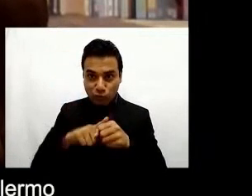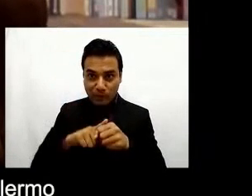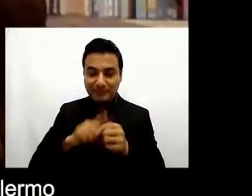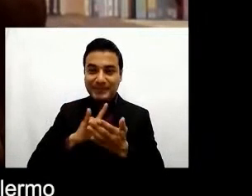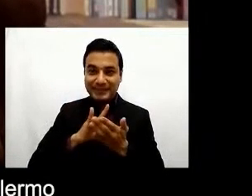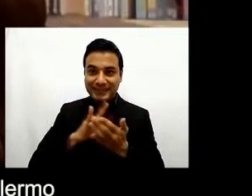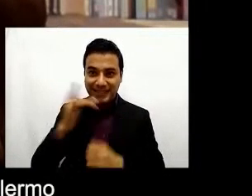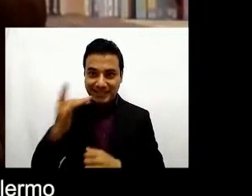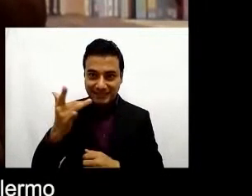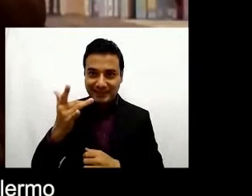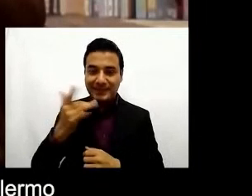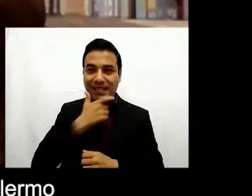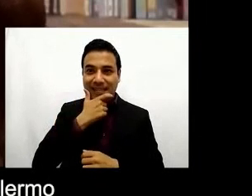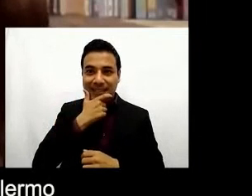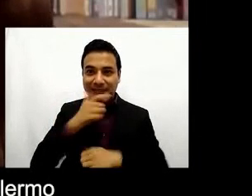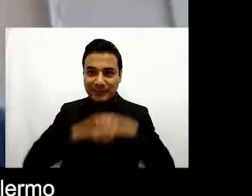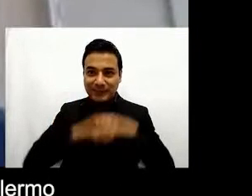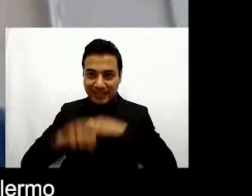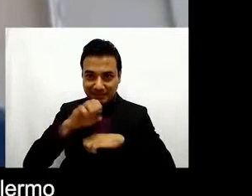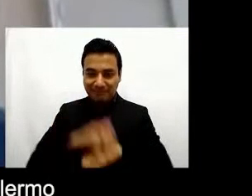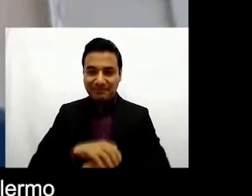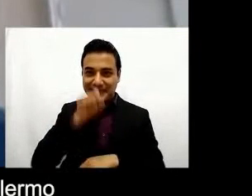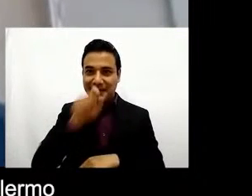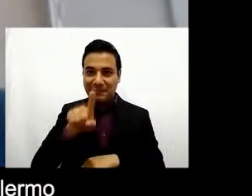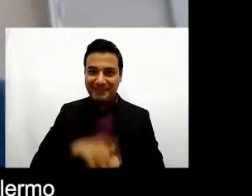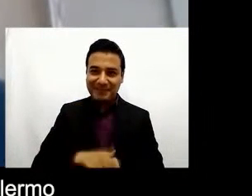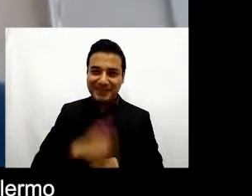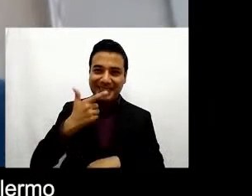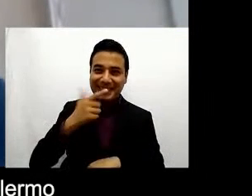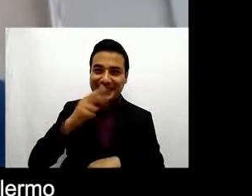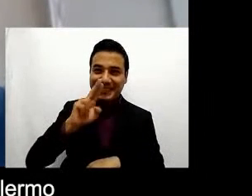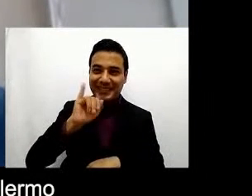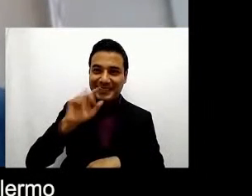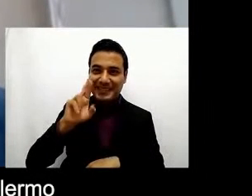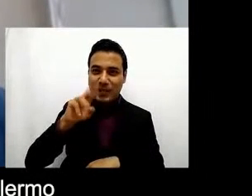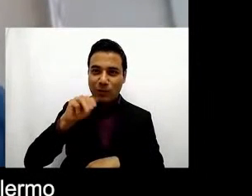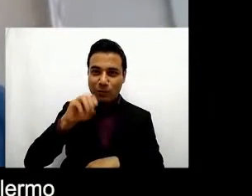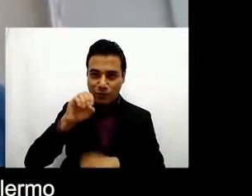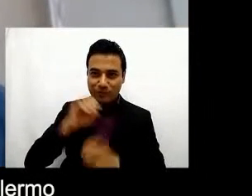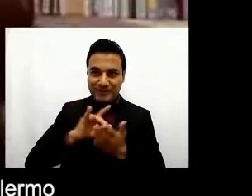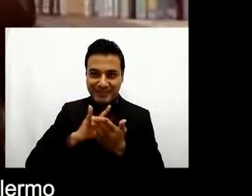también al British Council y, por supuesto, a Guillermo por,